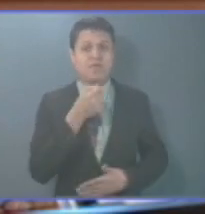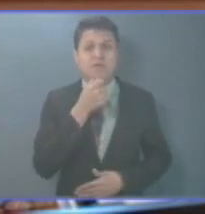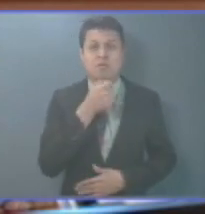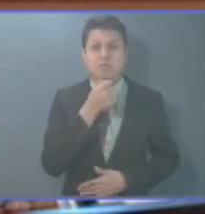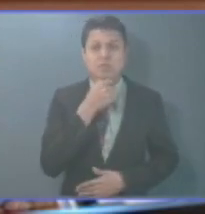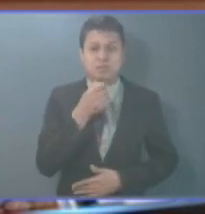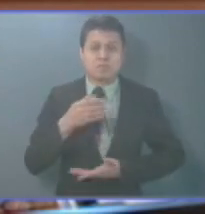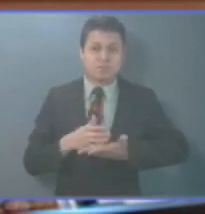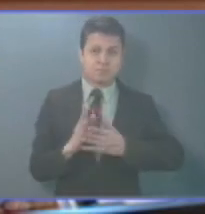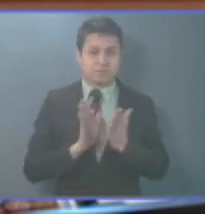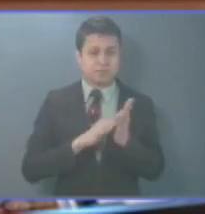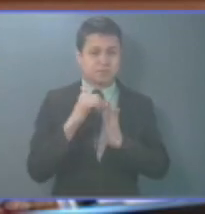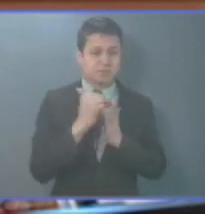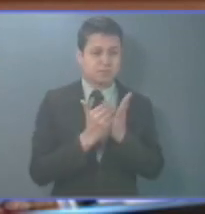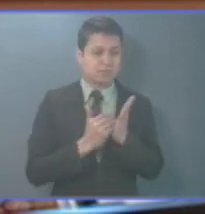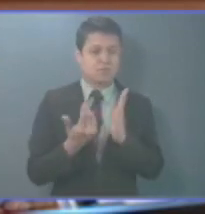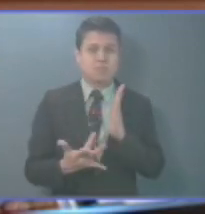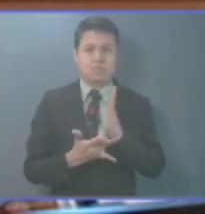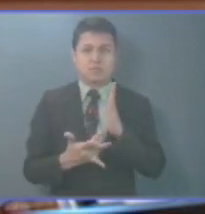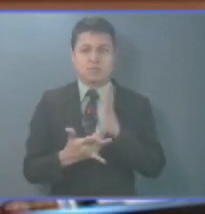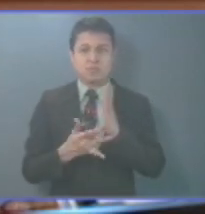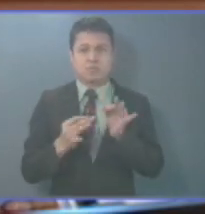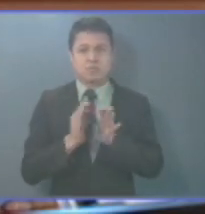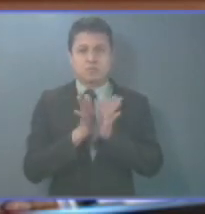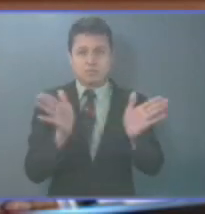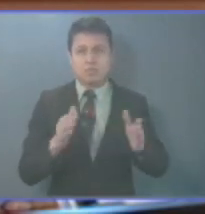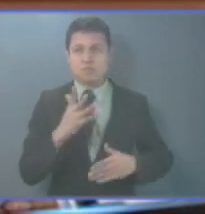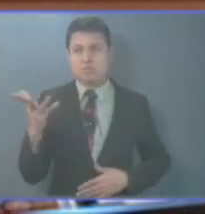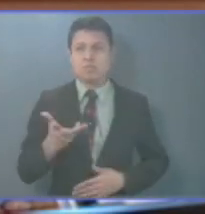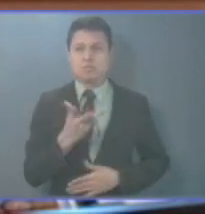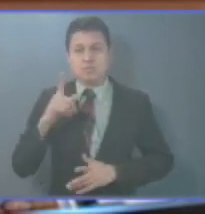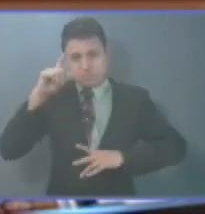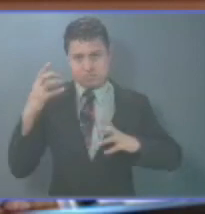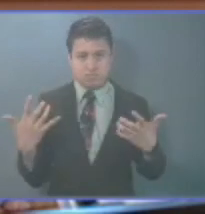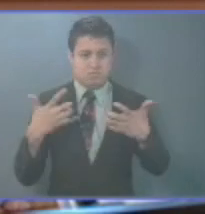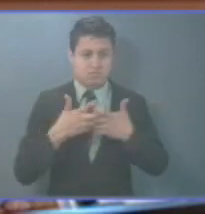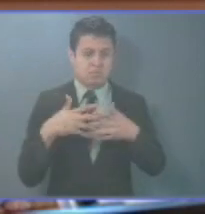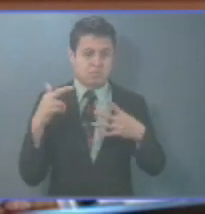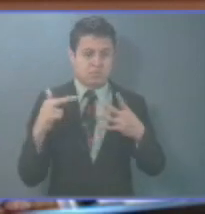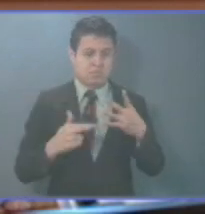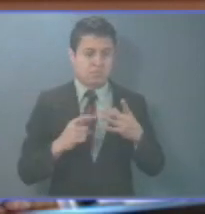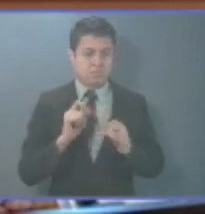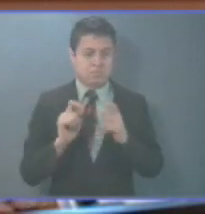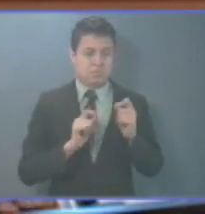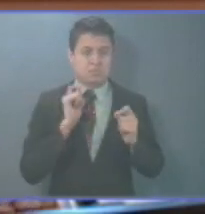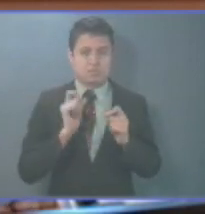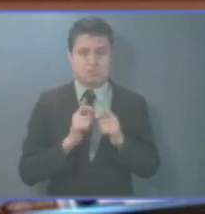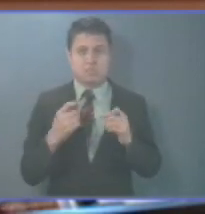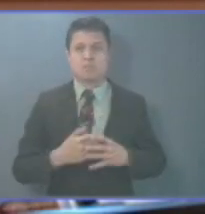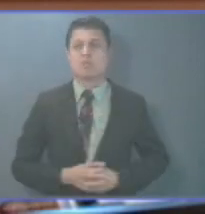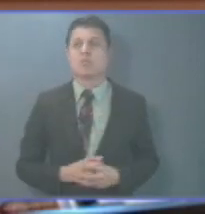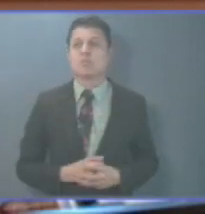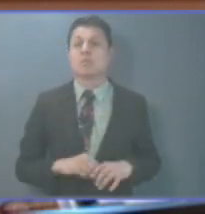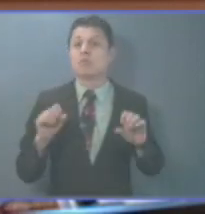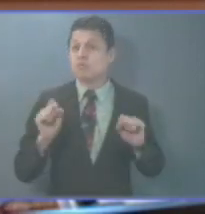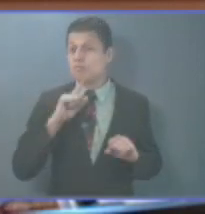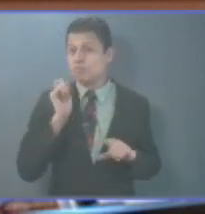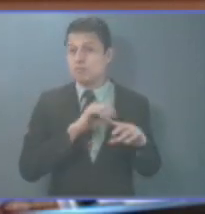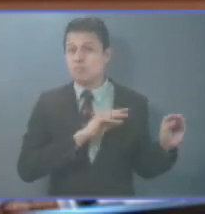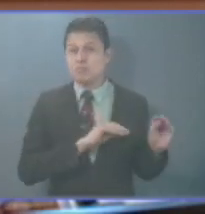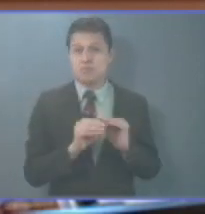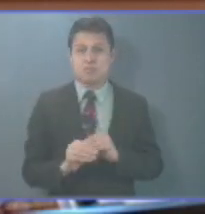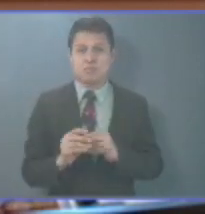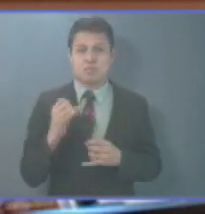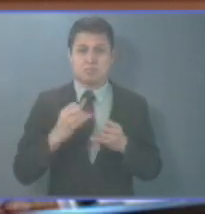de acuerdo a modelos o formatos tecnológicos universales acorde a la normativa internacional respectiva. Para dar cumplimiento al